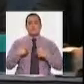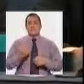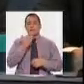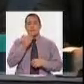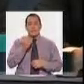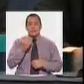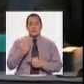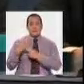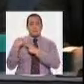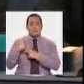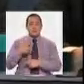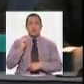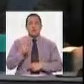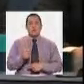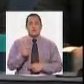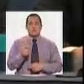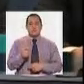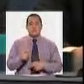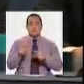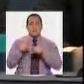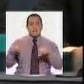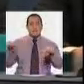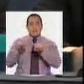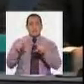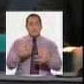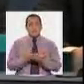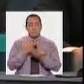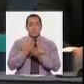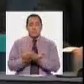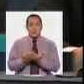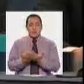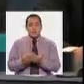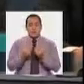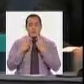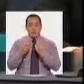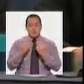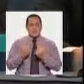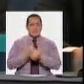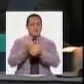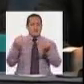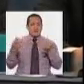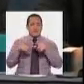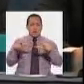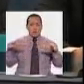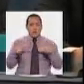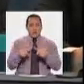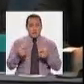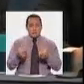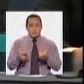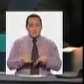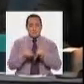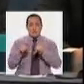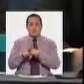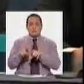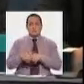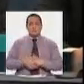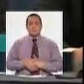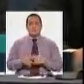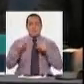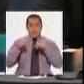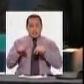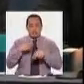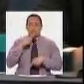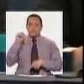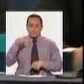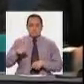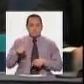jueces. Y ustedes pueden verificar en este y en muchísimos casos, por supuesto, que esto es